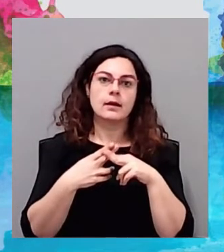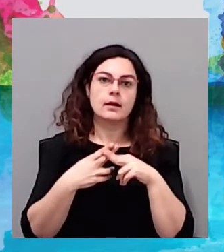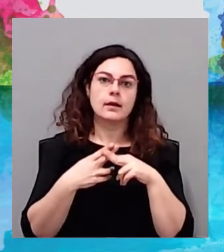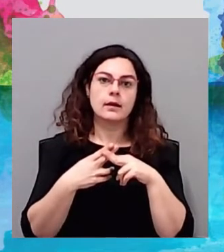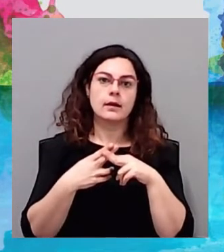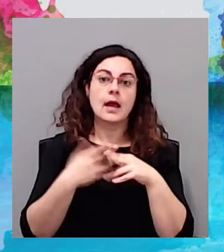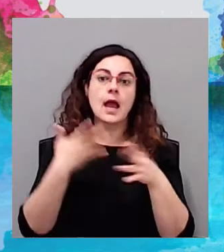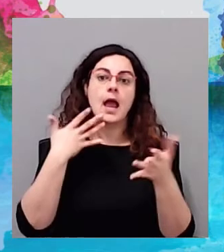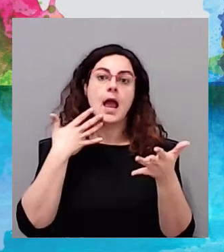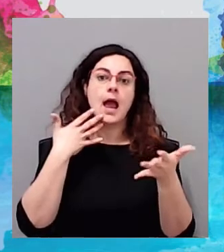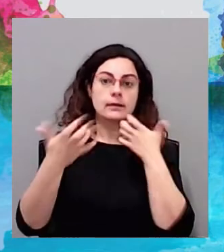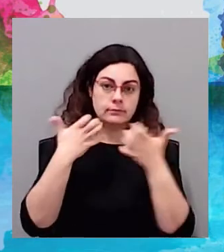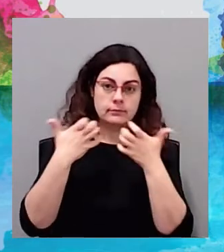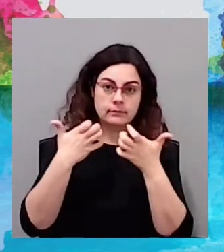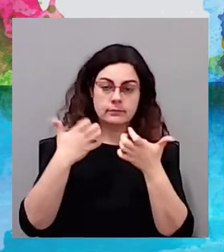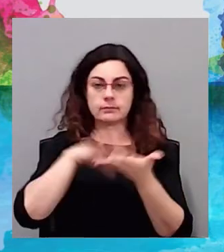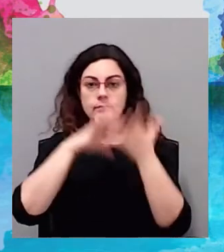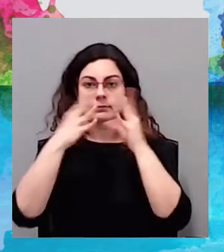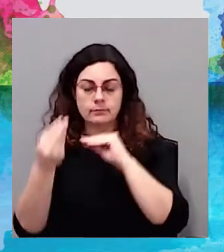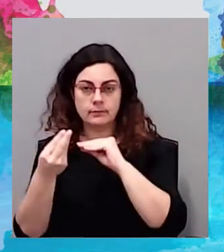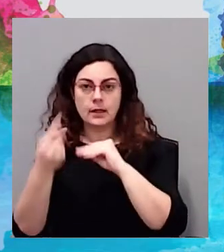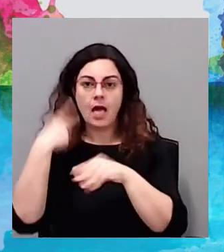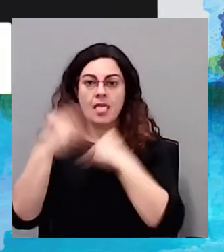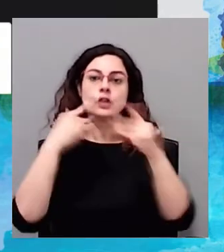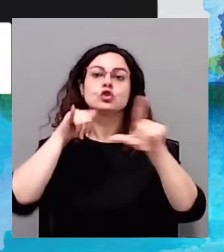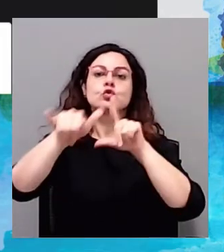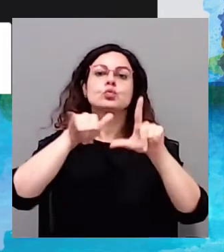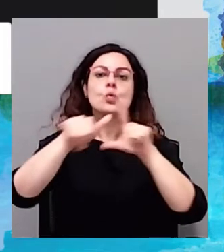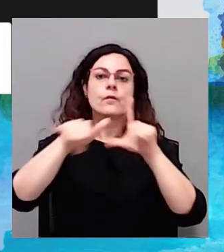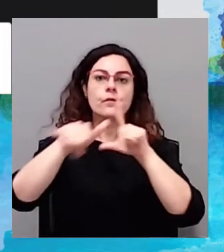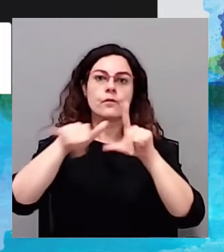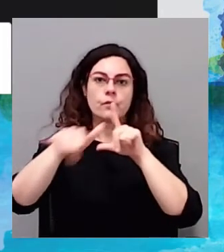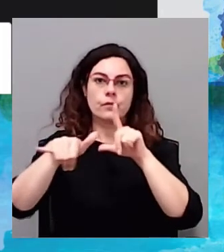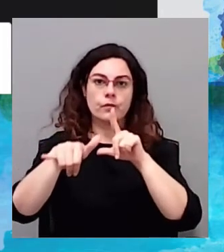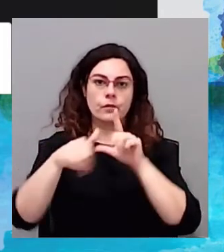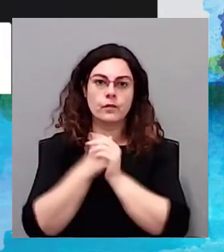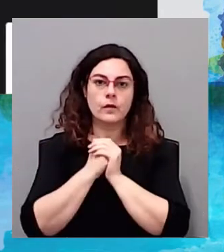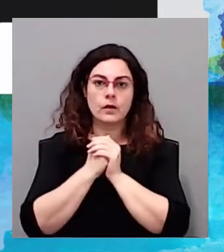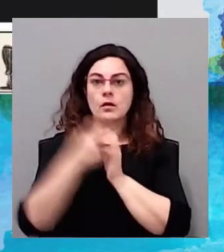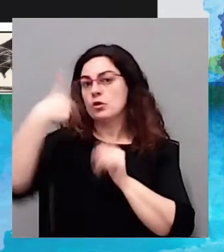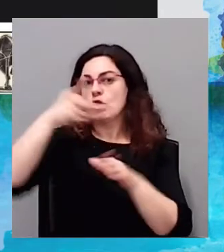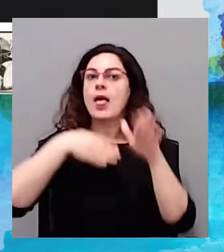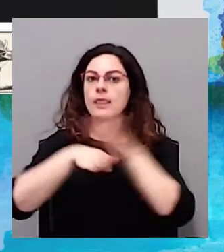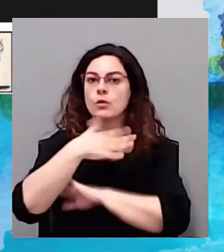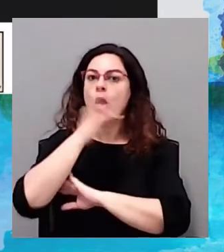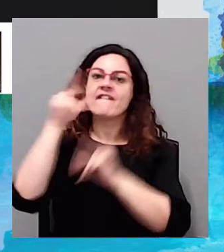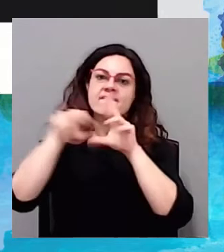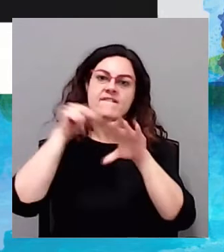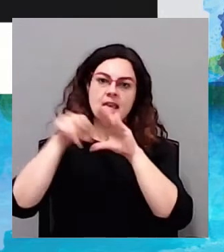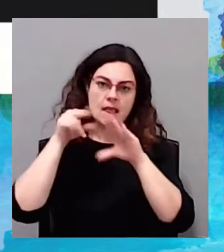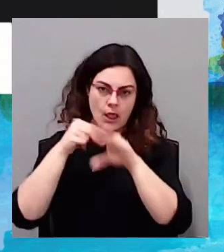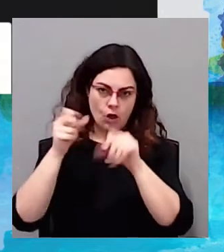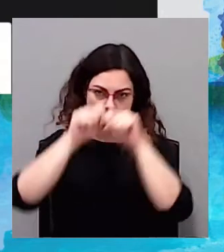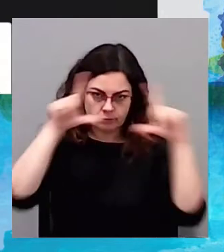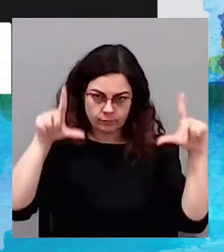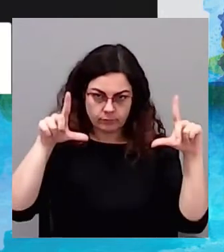Abstracción y Figuración, lo hicimos en YouTube. Bueno, ahora podéis acceder, vamos a ver un vídeo, pero en el canal